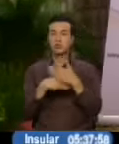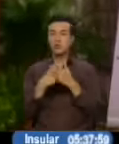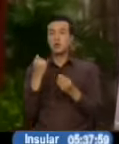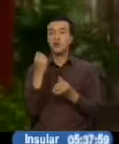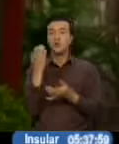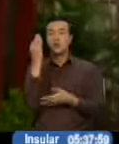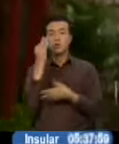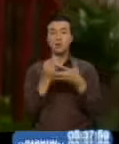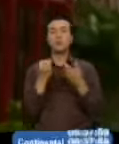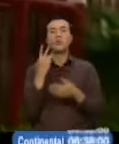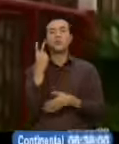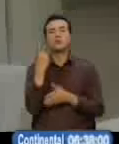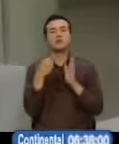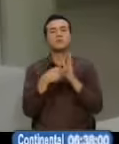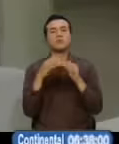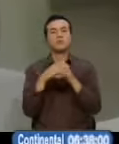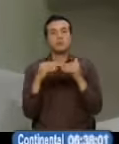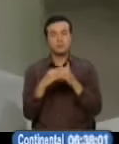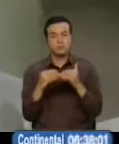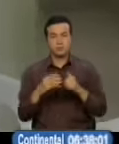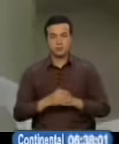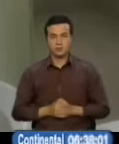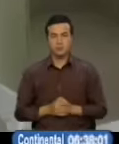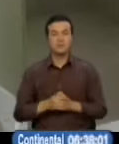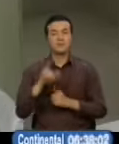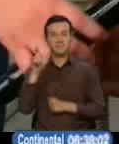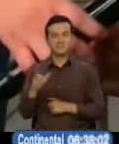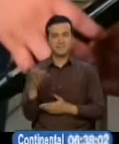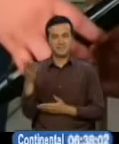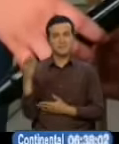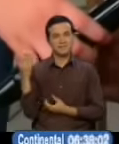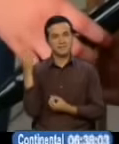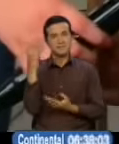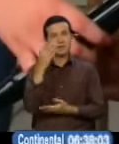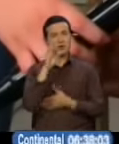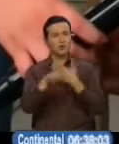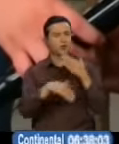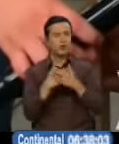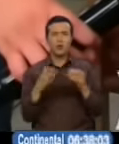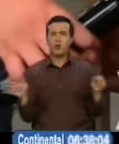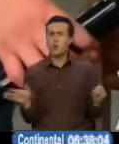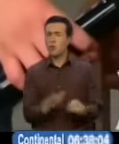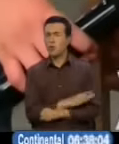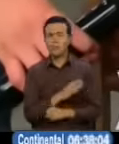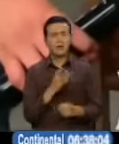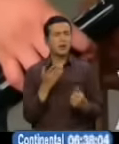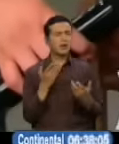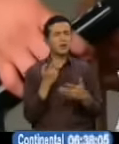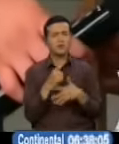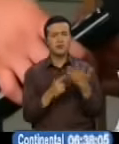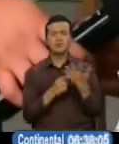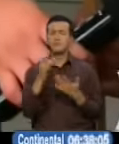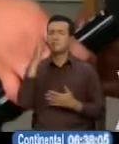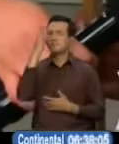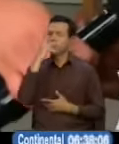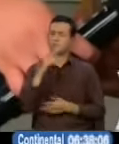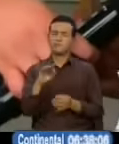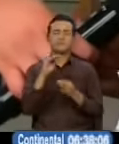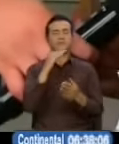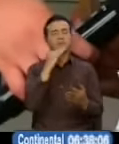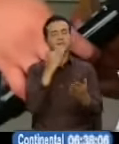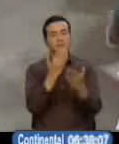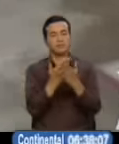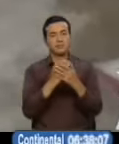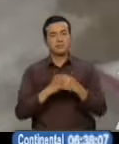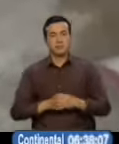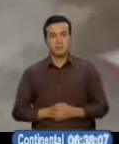$12,000. Cruz Elvira fue una de las personas beneficiadas. Todo equipada totalmente, lindo, ¿para qué? Muchísimas